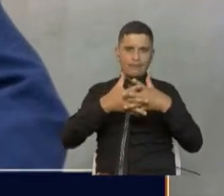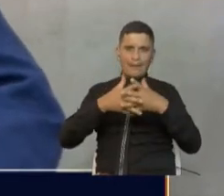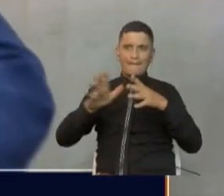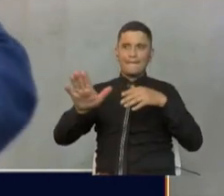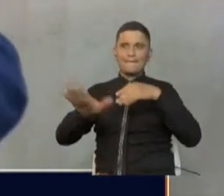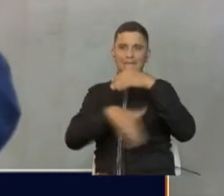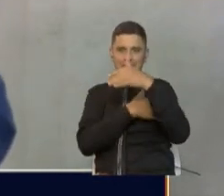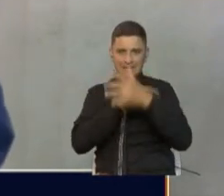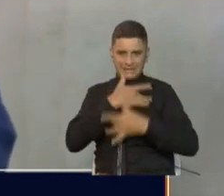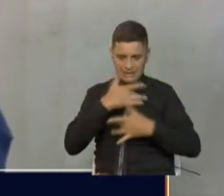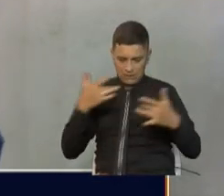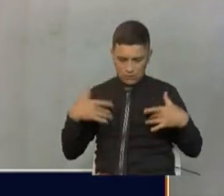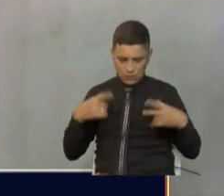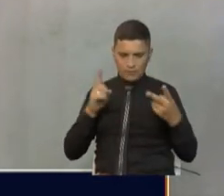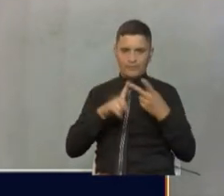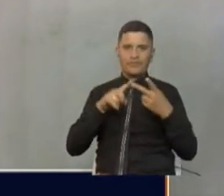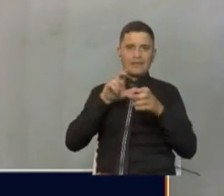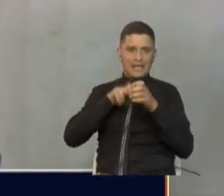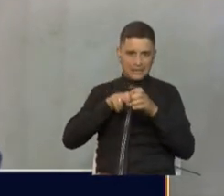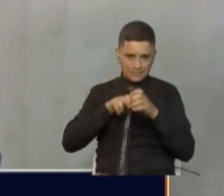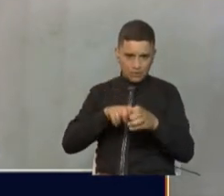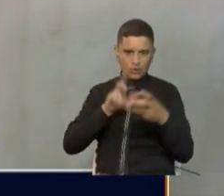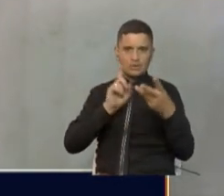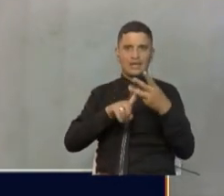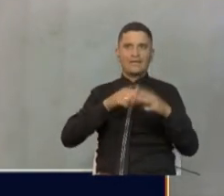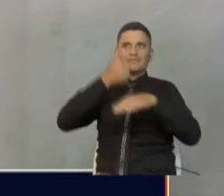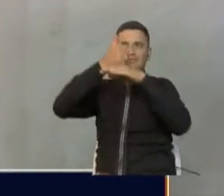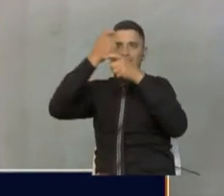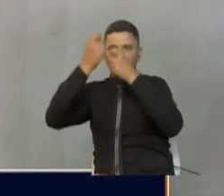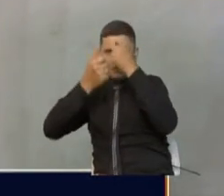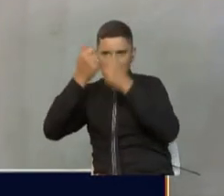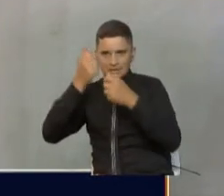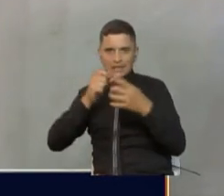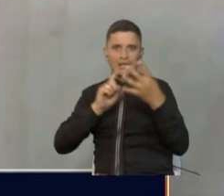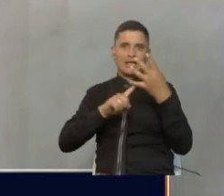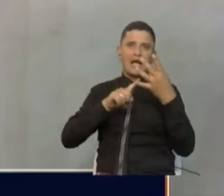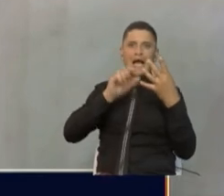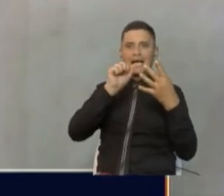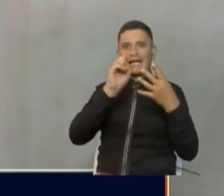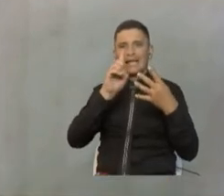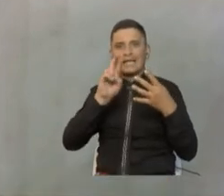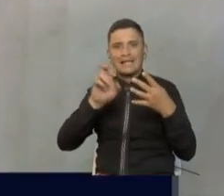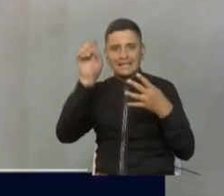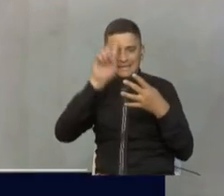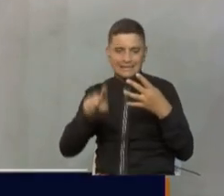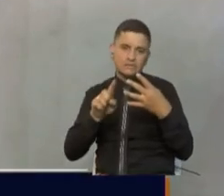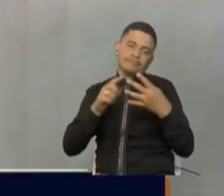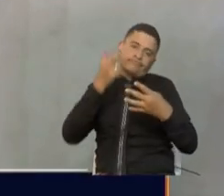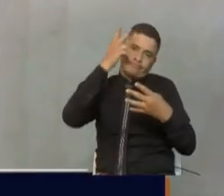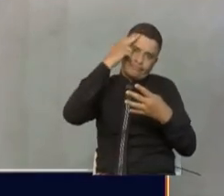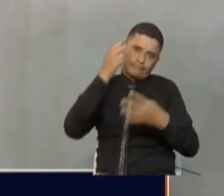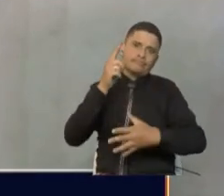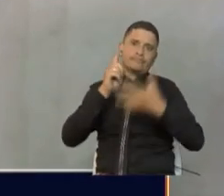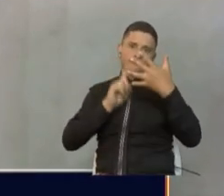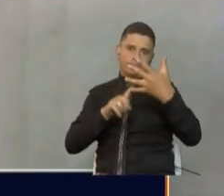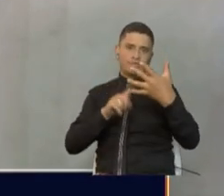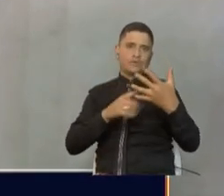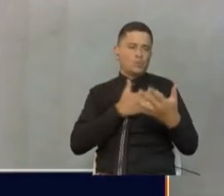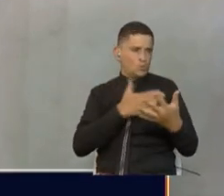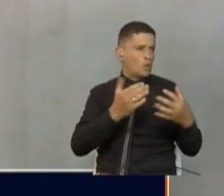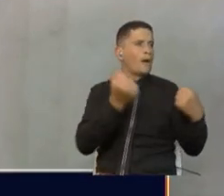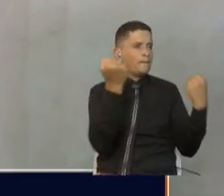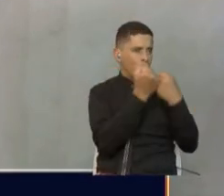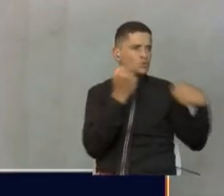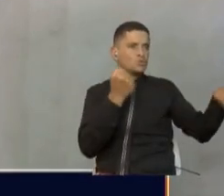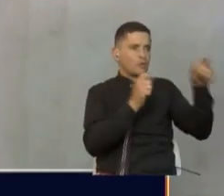Ministerio de Salud, con el Ministerio de Transporte, con la Superfinanciera, con ADRES, y obviamente con la voluntad de los